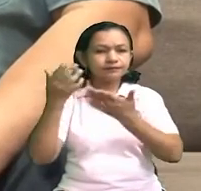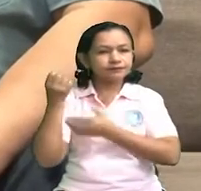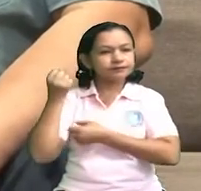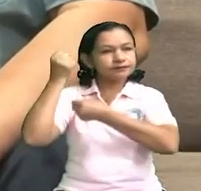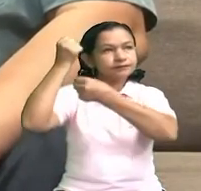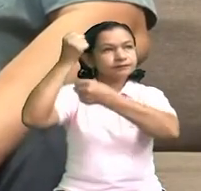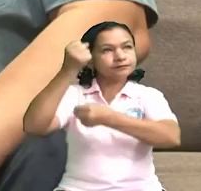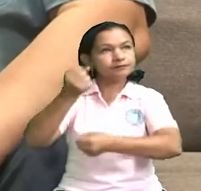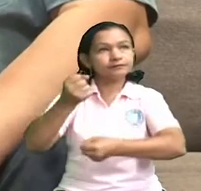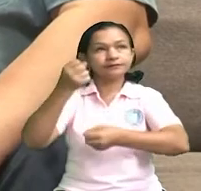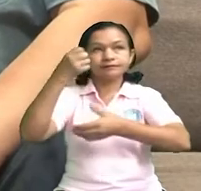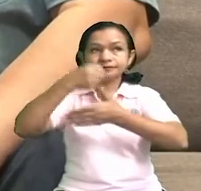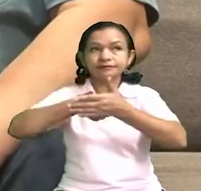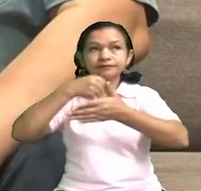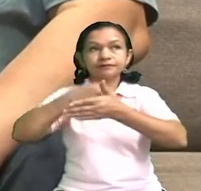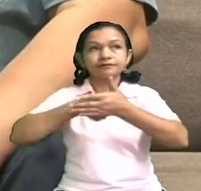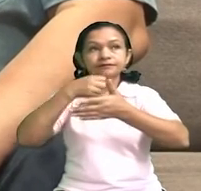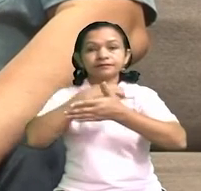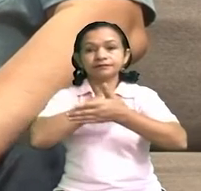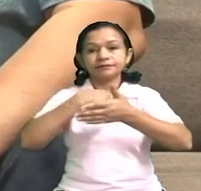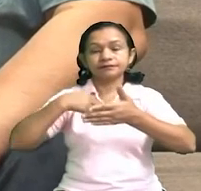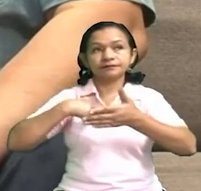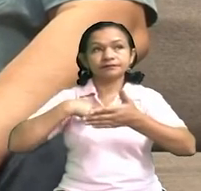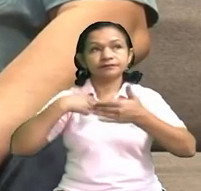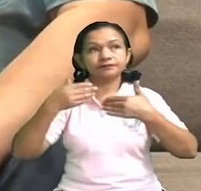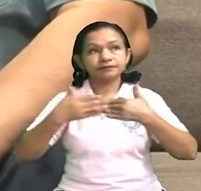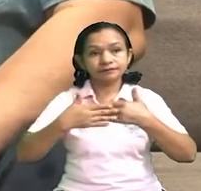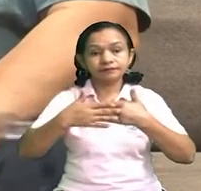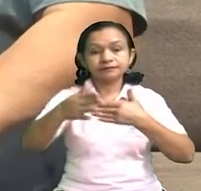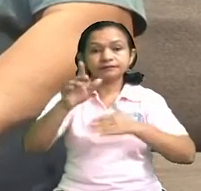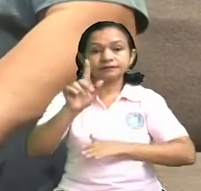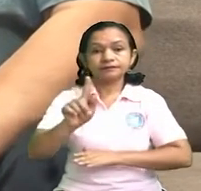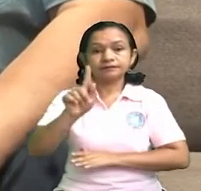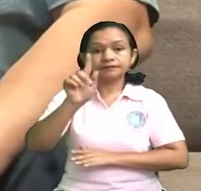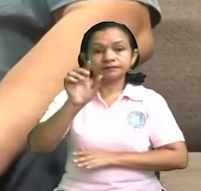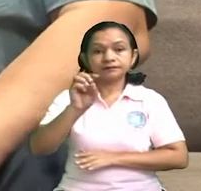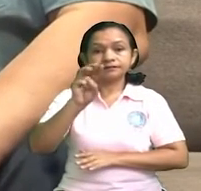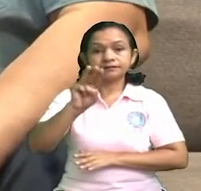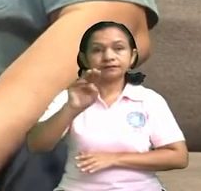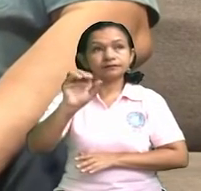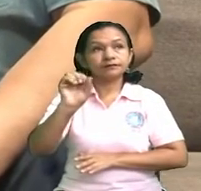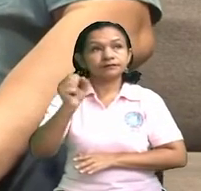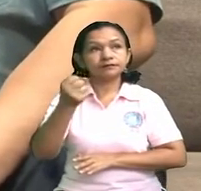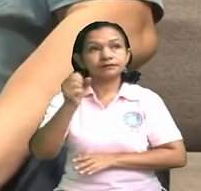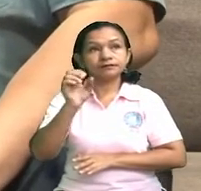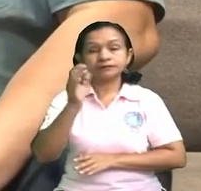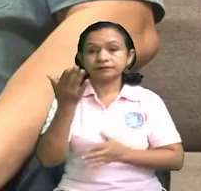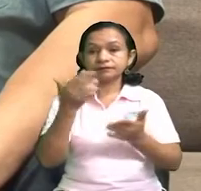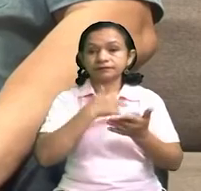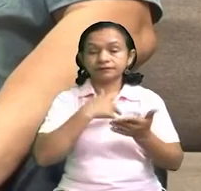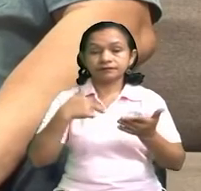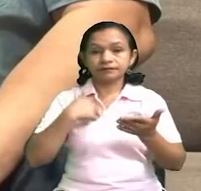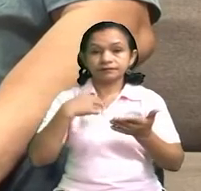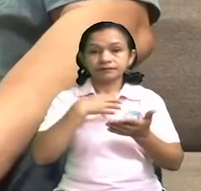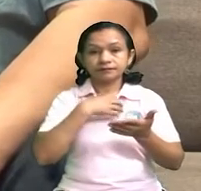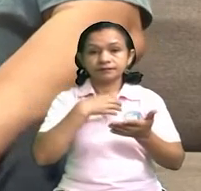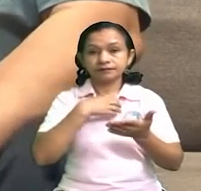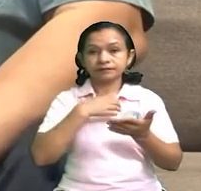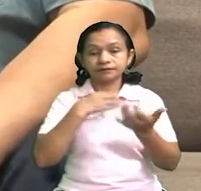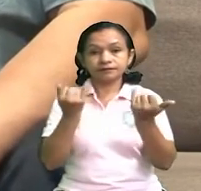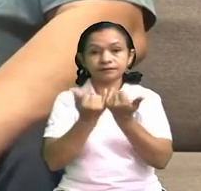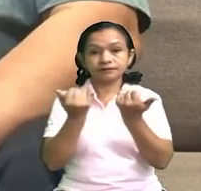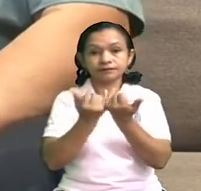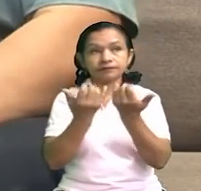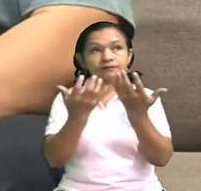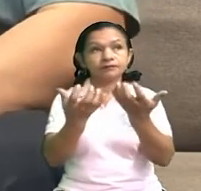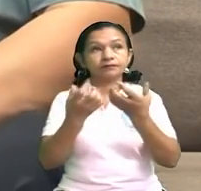y forjador fue nuestro comandante Tomás Borges Martínez, quien junto a un grupo de mujeres